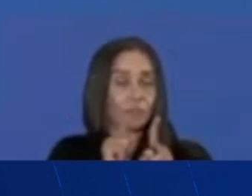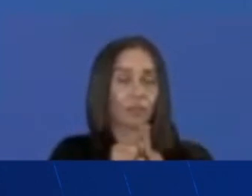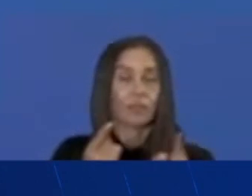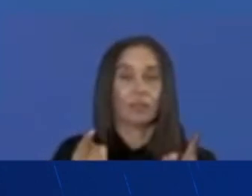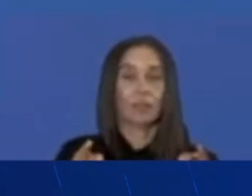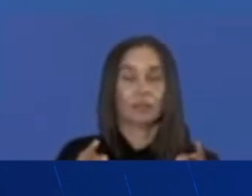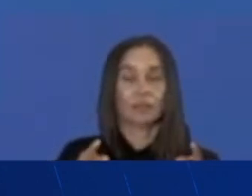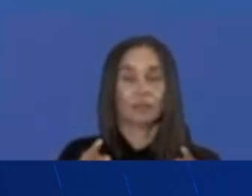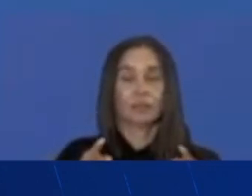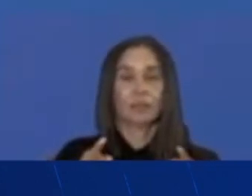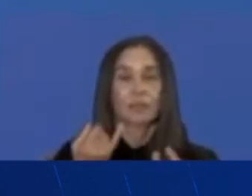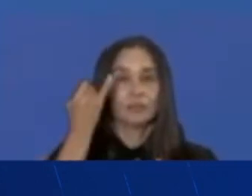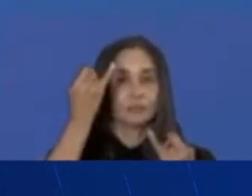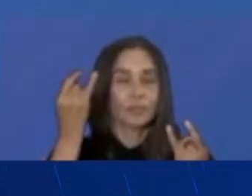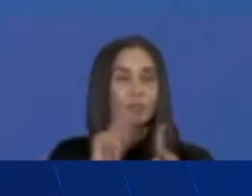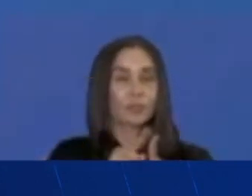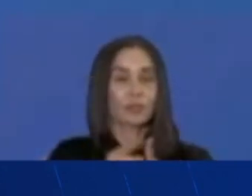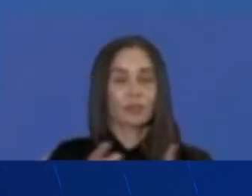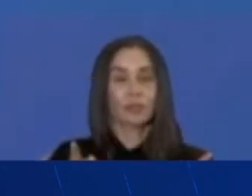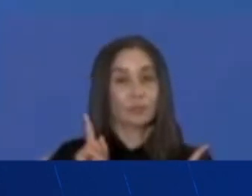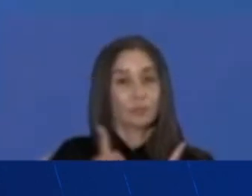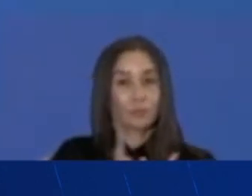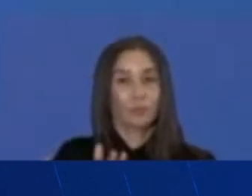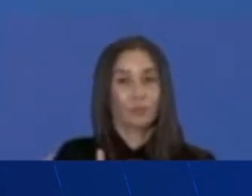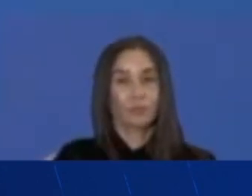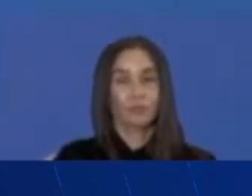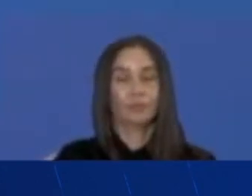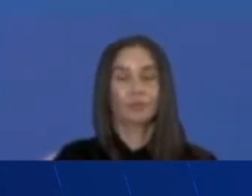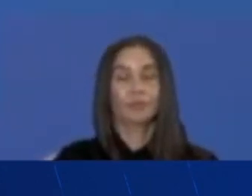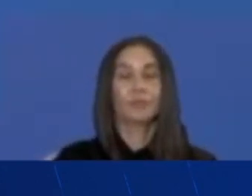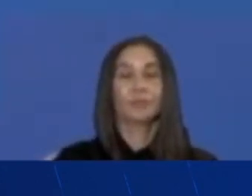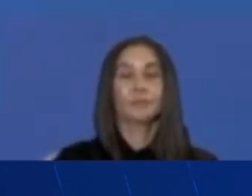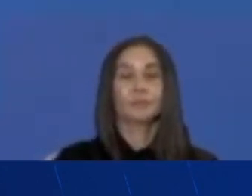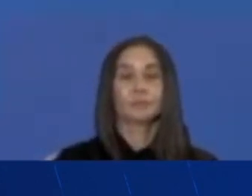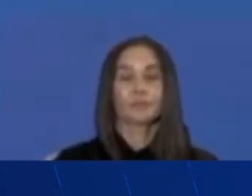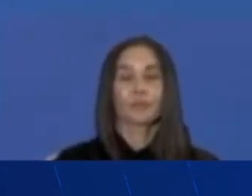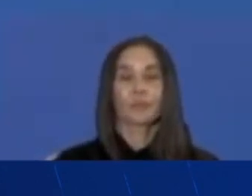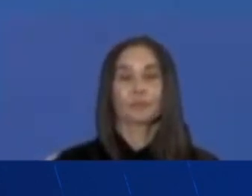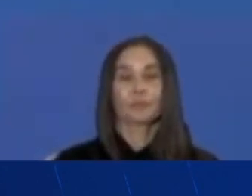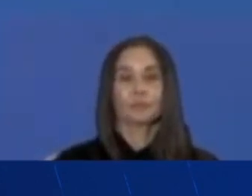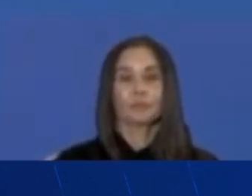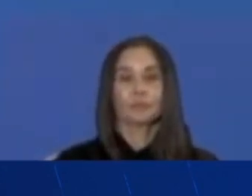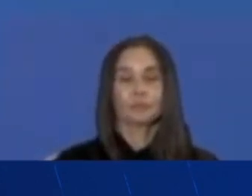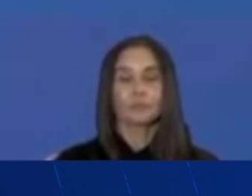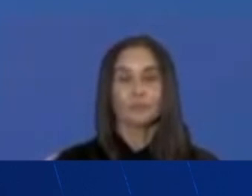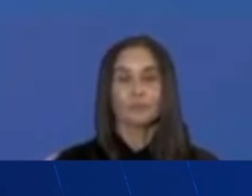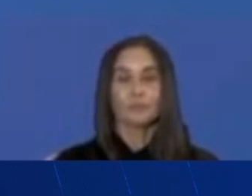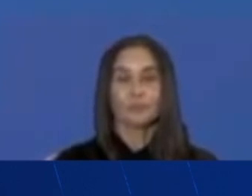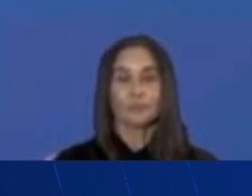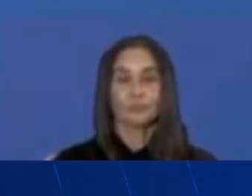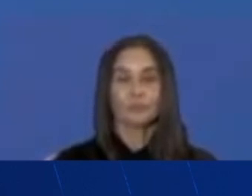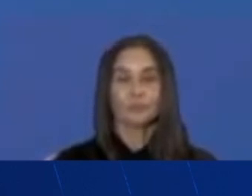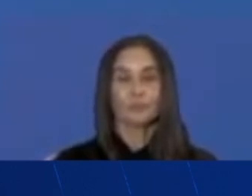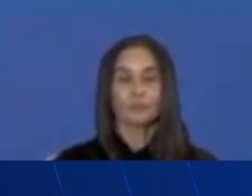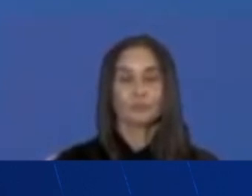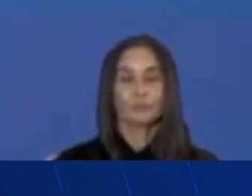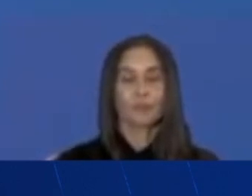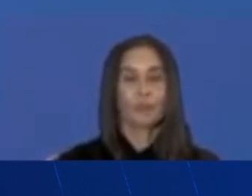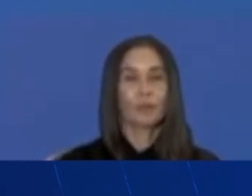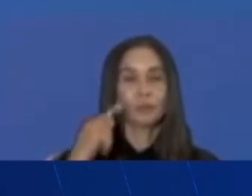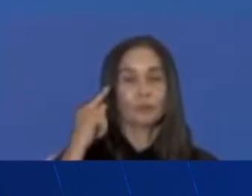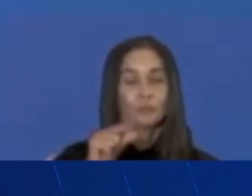de ideológicas y de criterios que hay en torno al código. Yo creo que ese